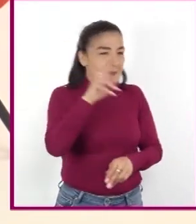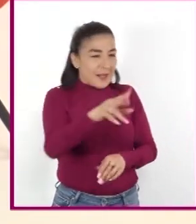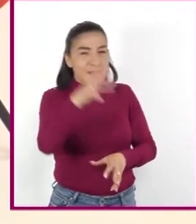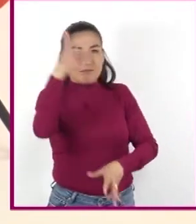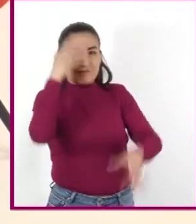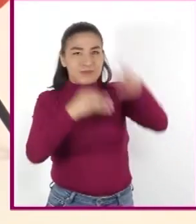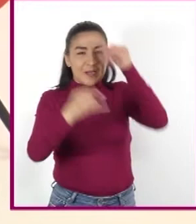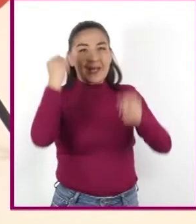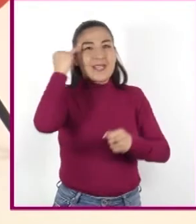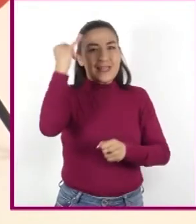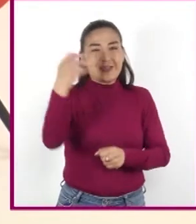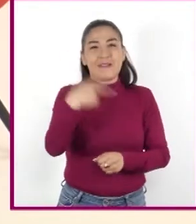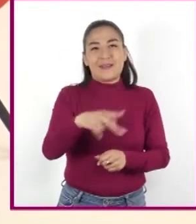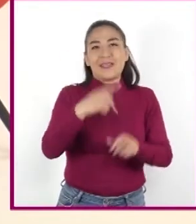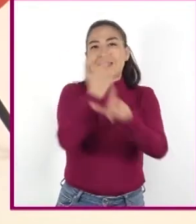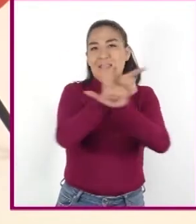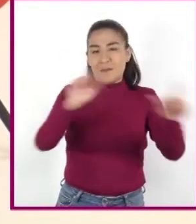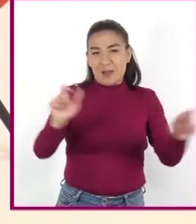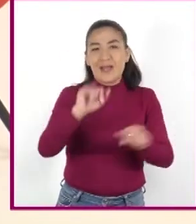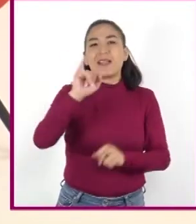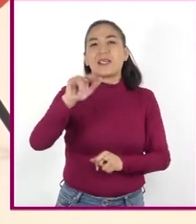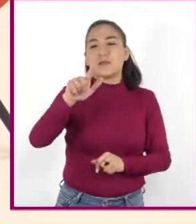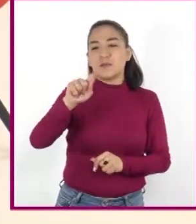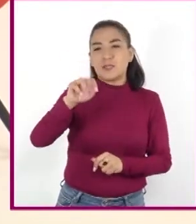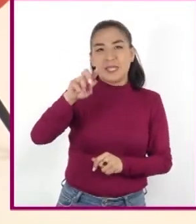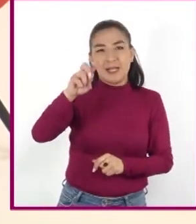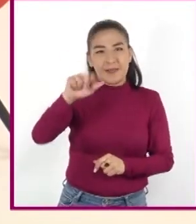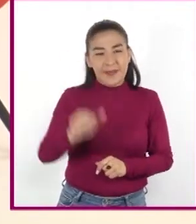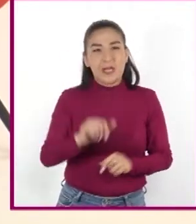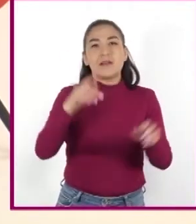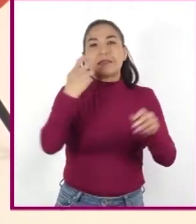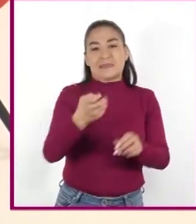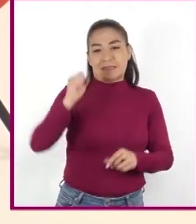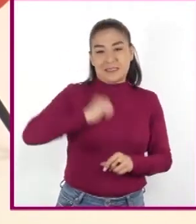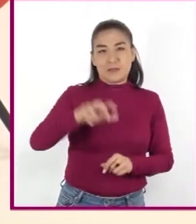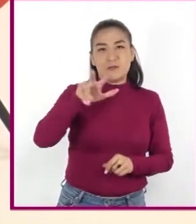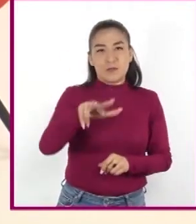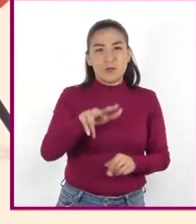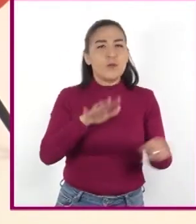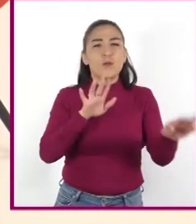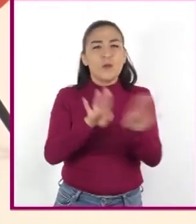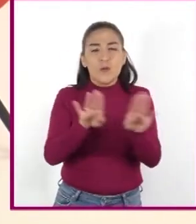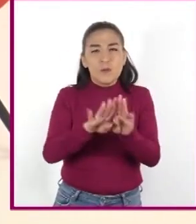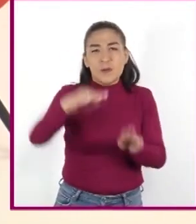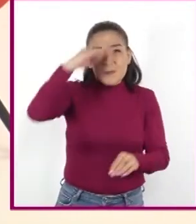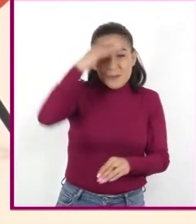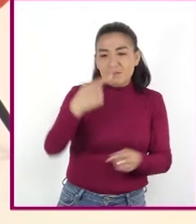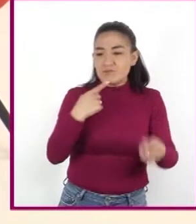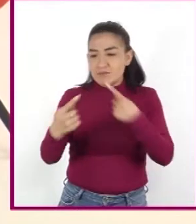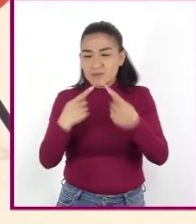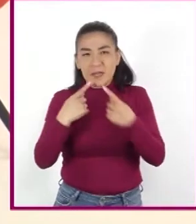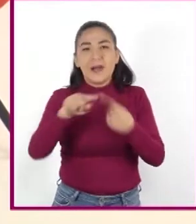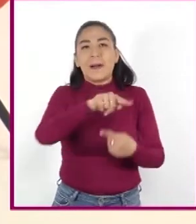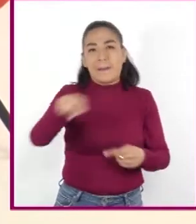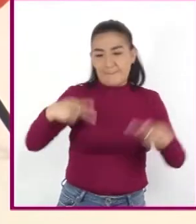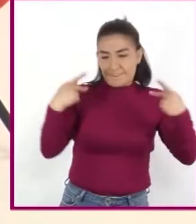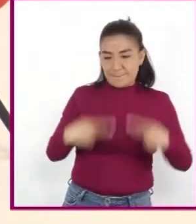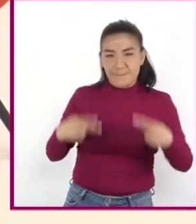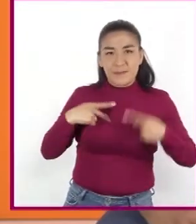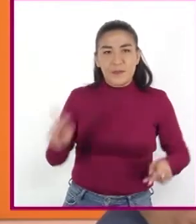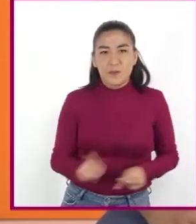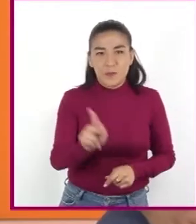surgieron en el siglo XVIII. La consecuencia fue el gobierno republicano y la Constitución liberal que nos